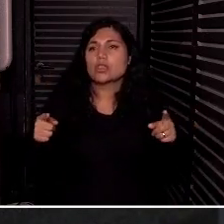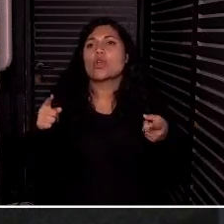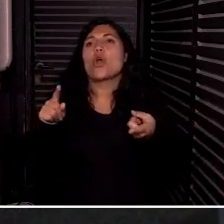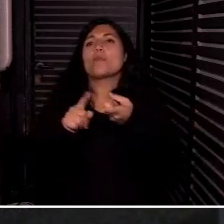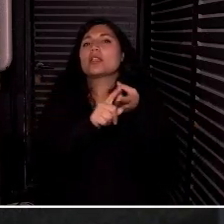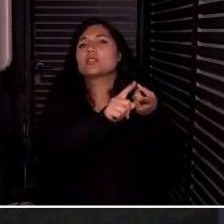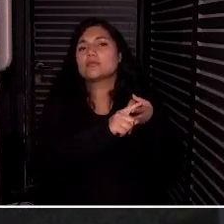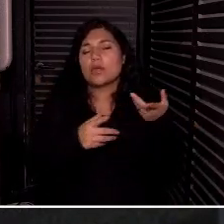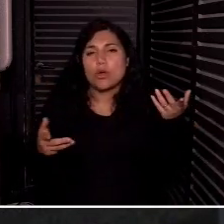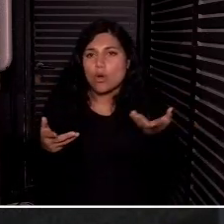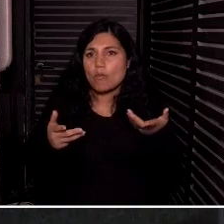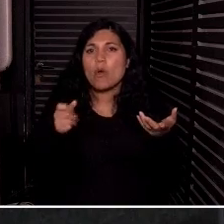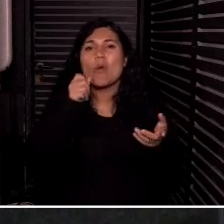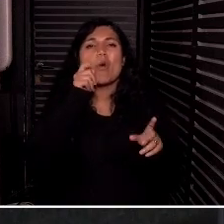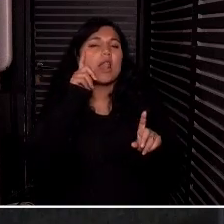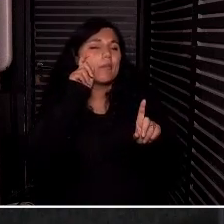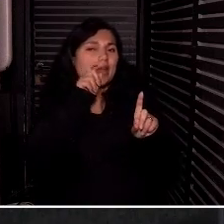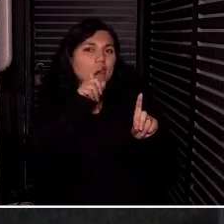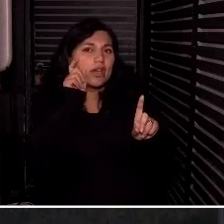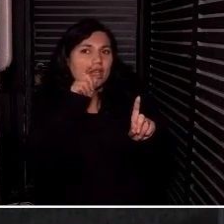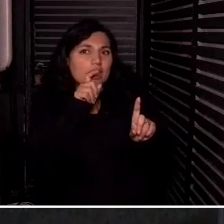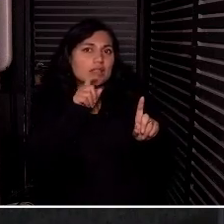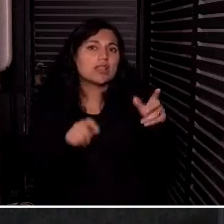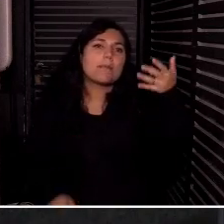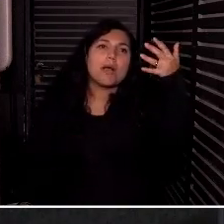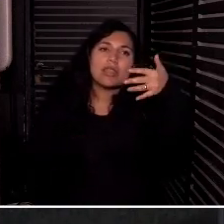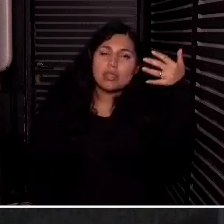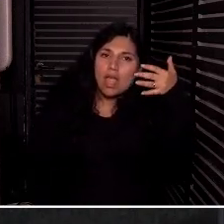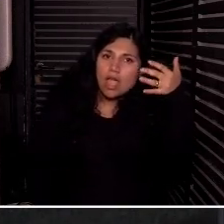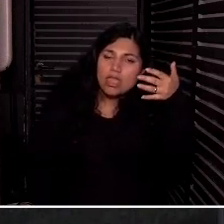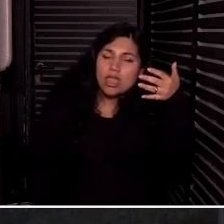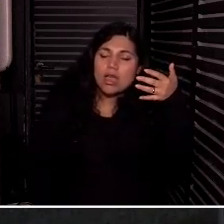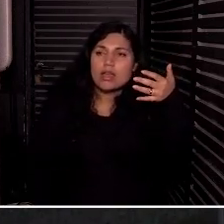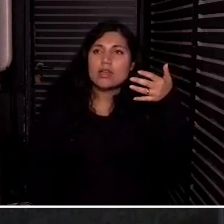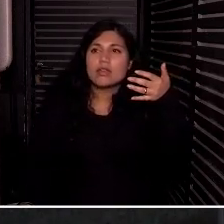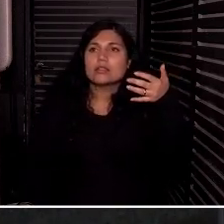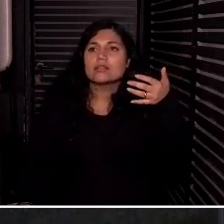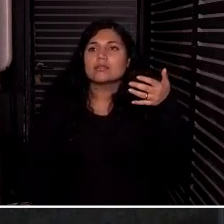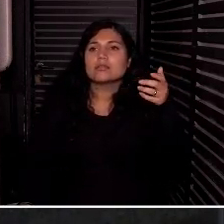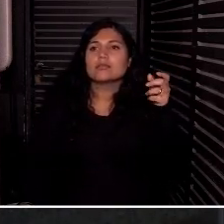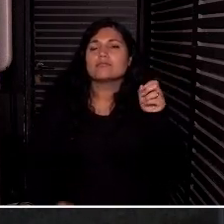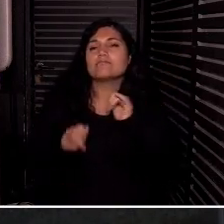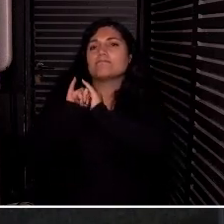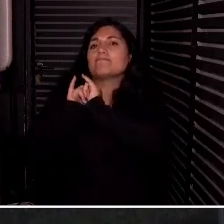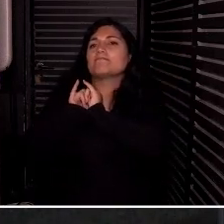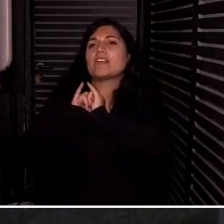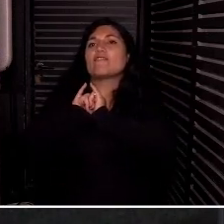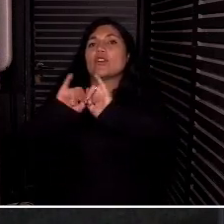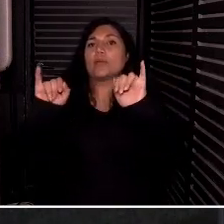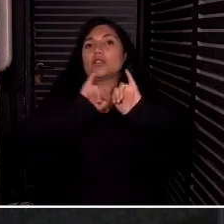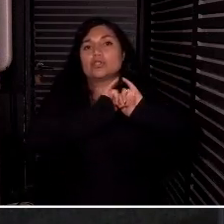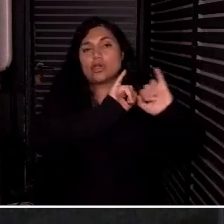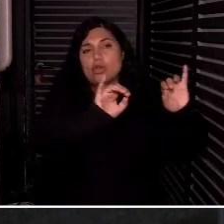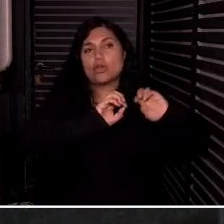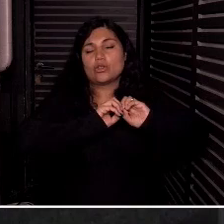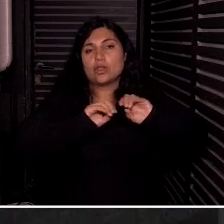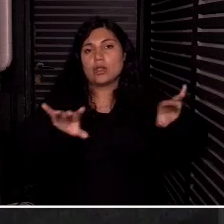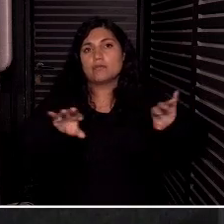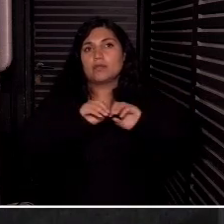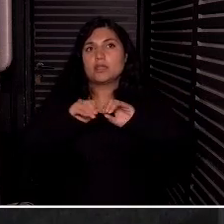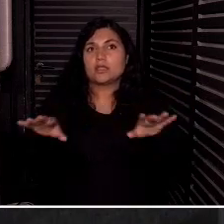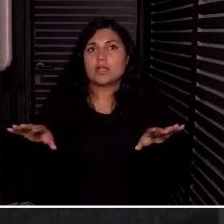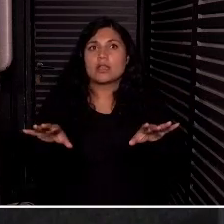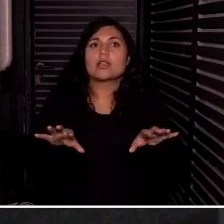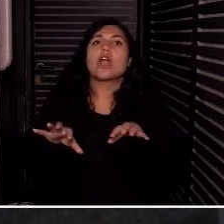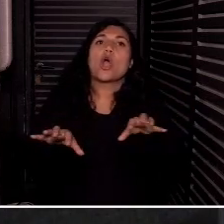Cuáles son las preferencias sobre las pantallas y las los eh De dónde se transmite han han sido ciertas cosas que han